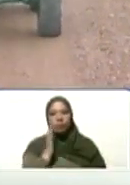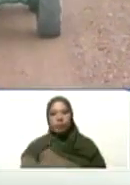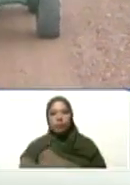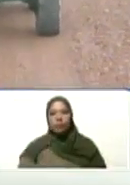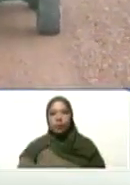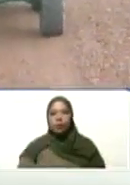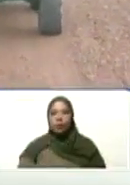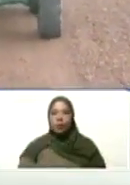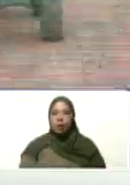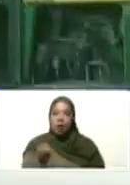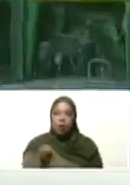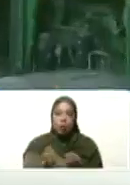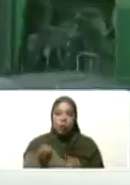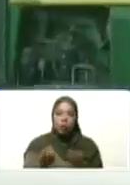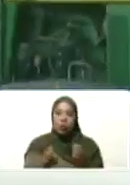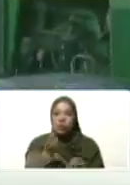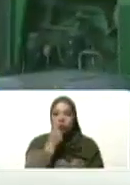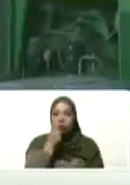sembrar para el maíz.